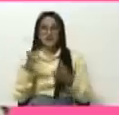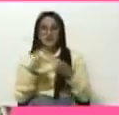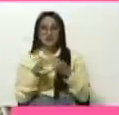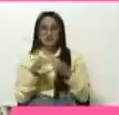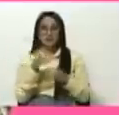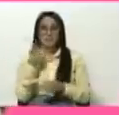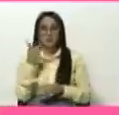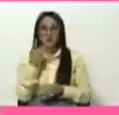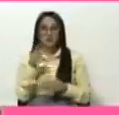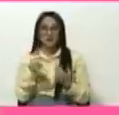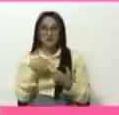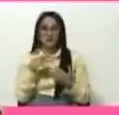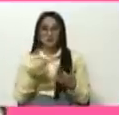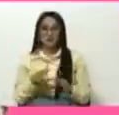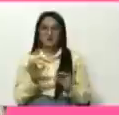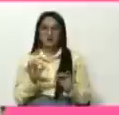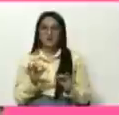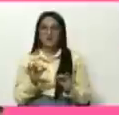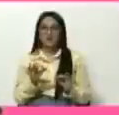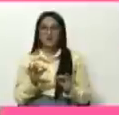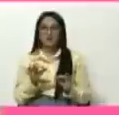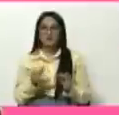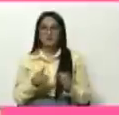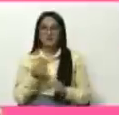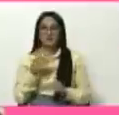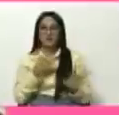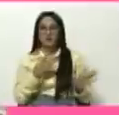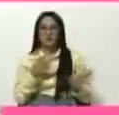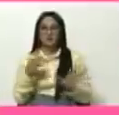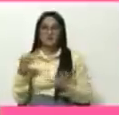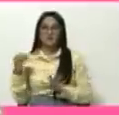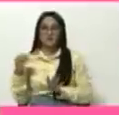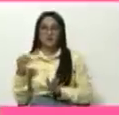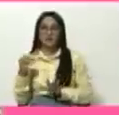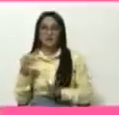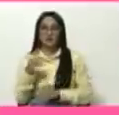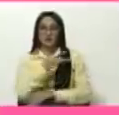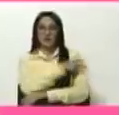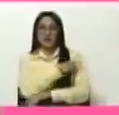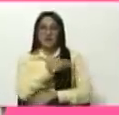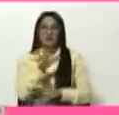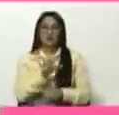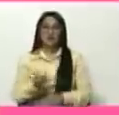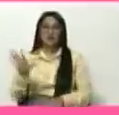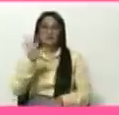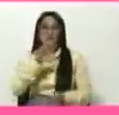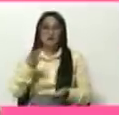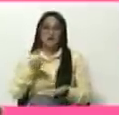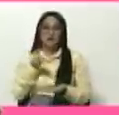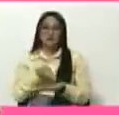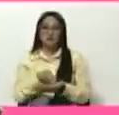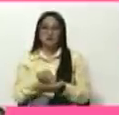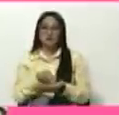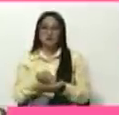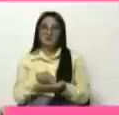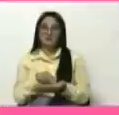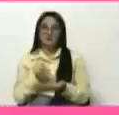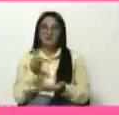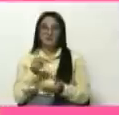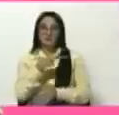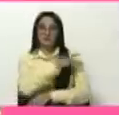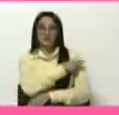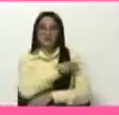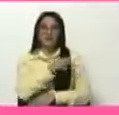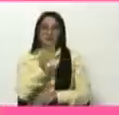Política Revolucionaria. Se dan cita en el lugar más de 900 delegados de todo el territorio nacional, incluyendo la